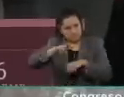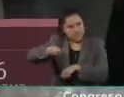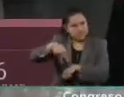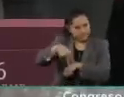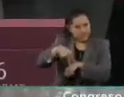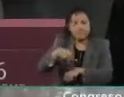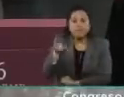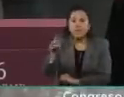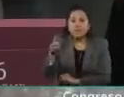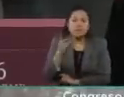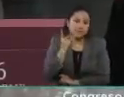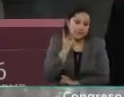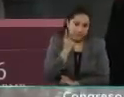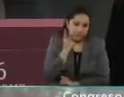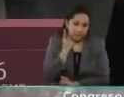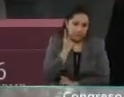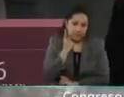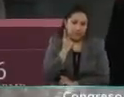el diputado